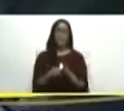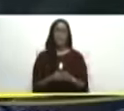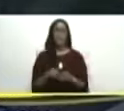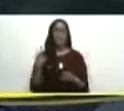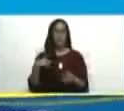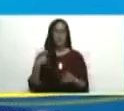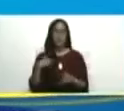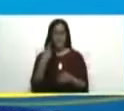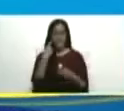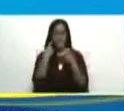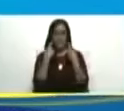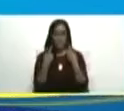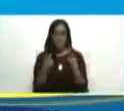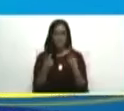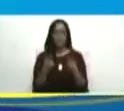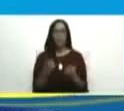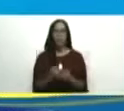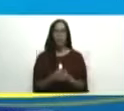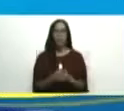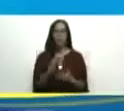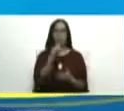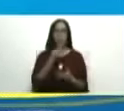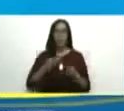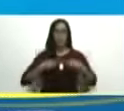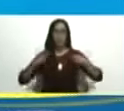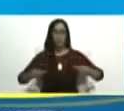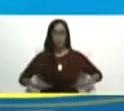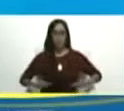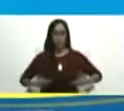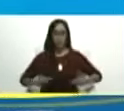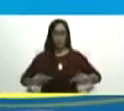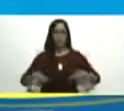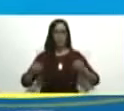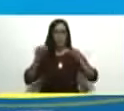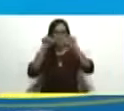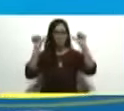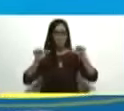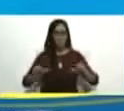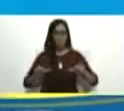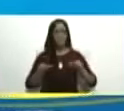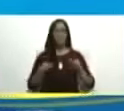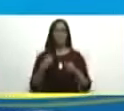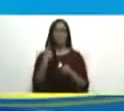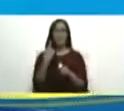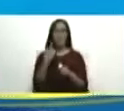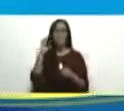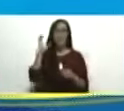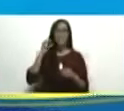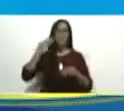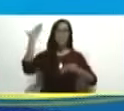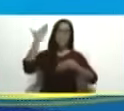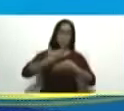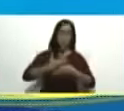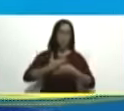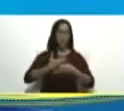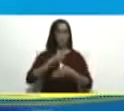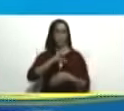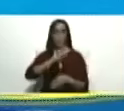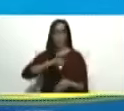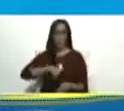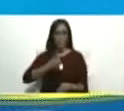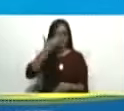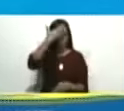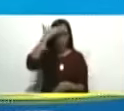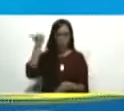ver con la eficiencia de los recursos en el marco de un país bloqueado y sancionado, porque no podemos olvidar